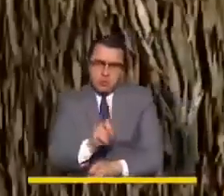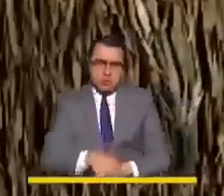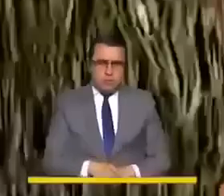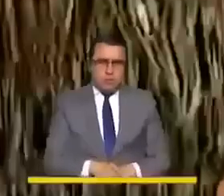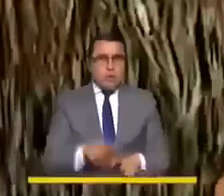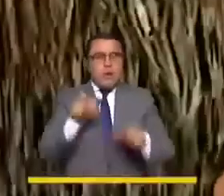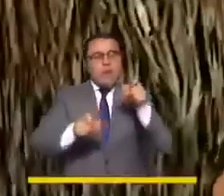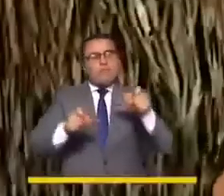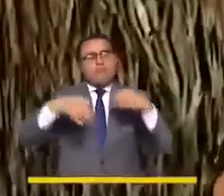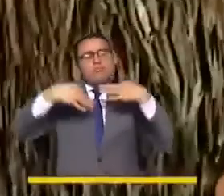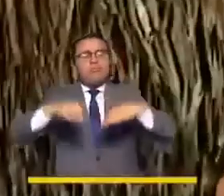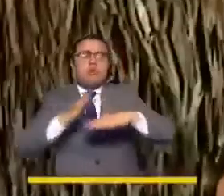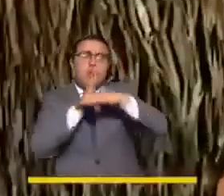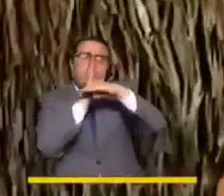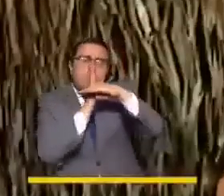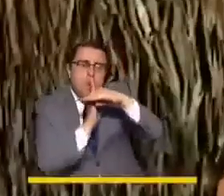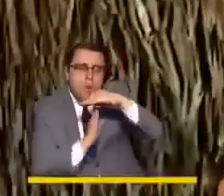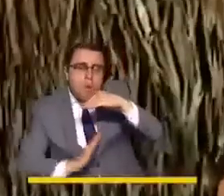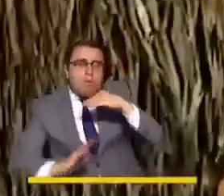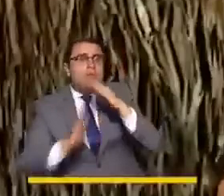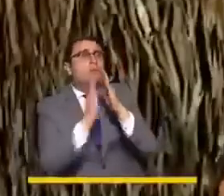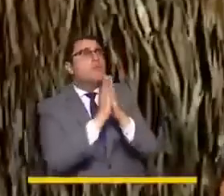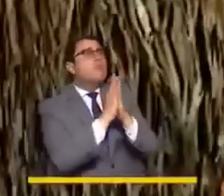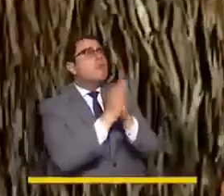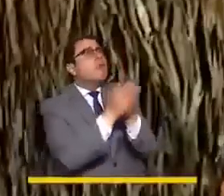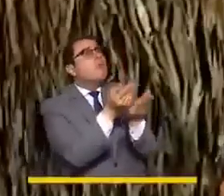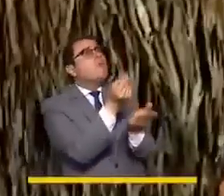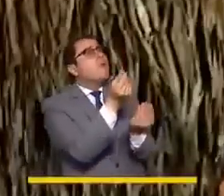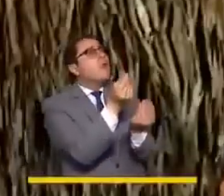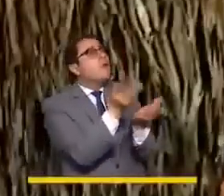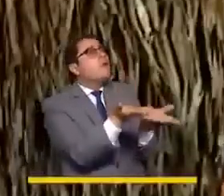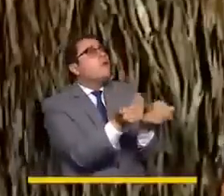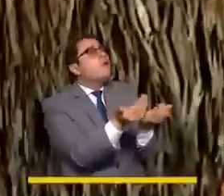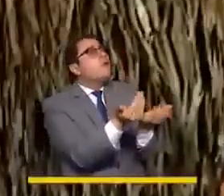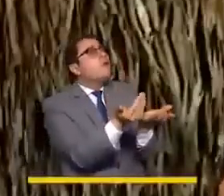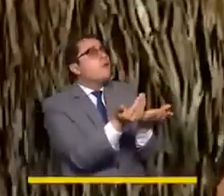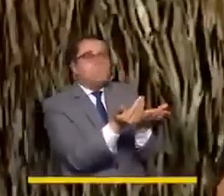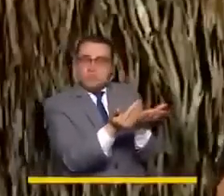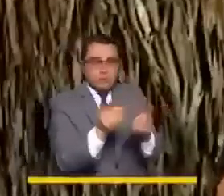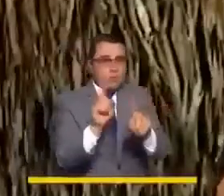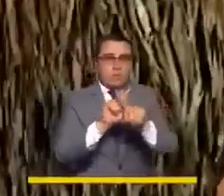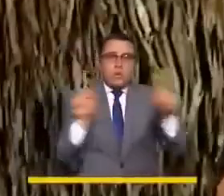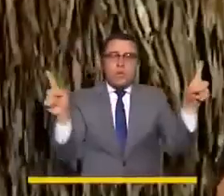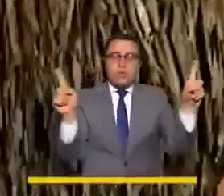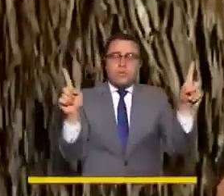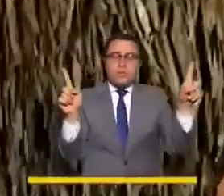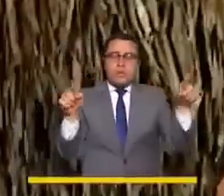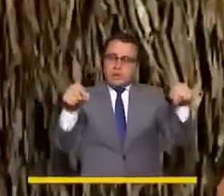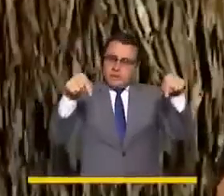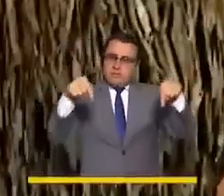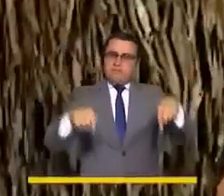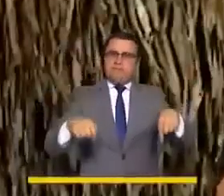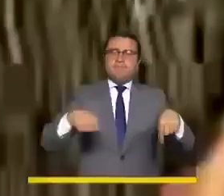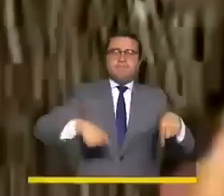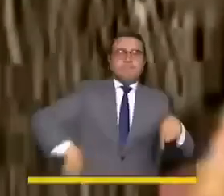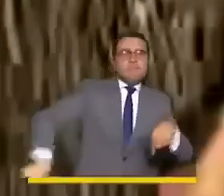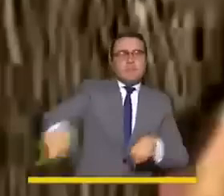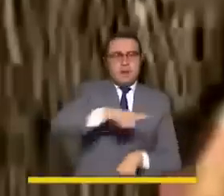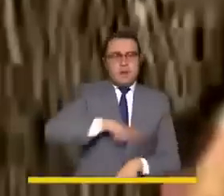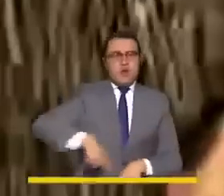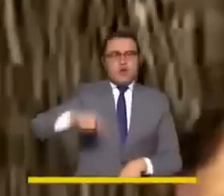pueblo humilde entonces se pone a implorar limosna, no. Acá se necesita la